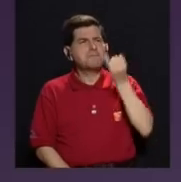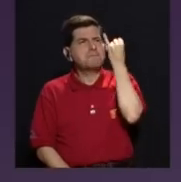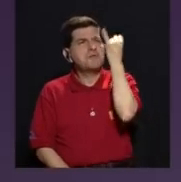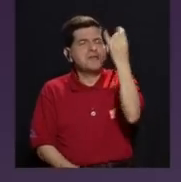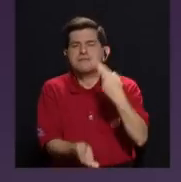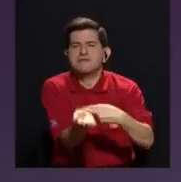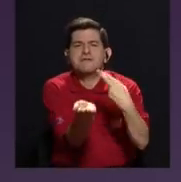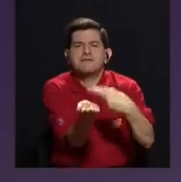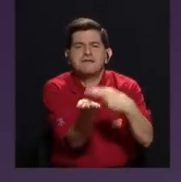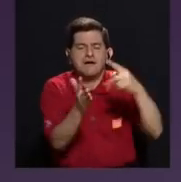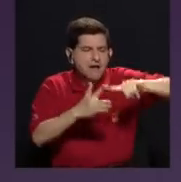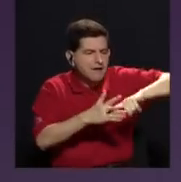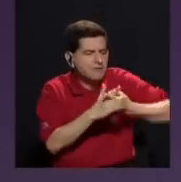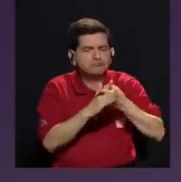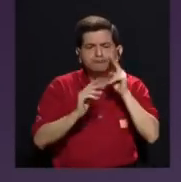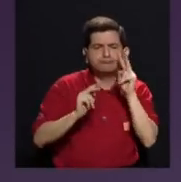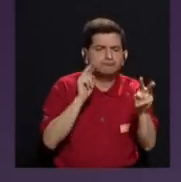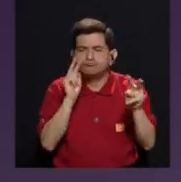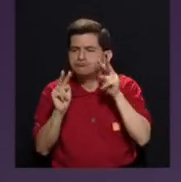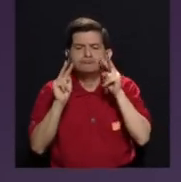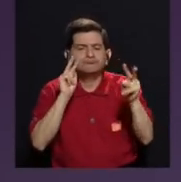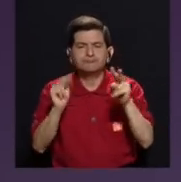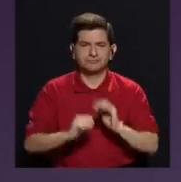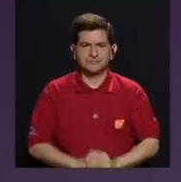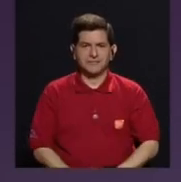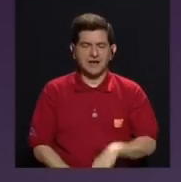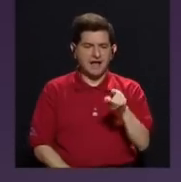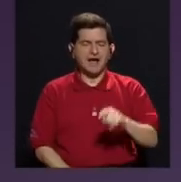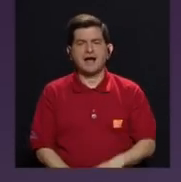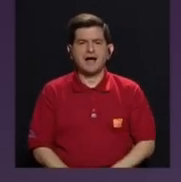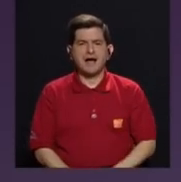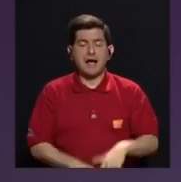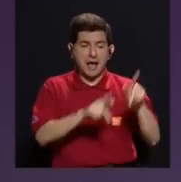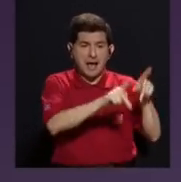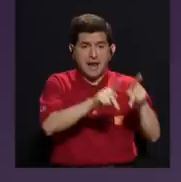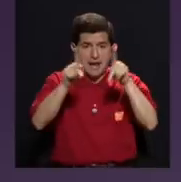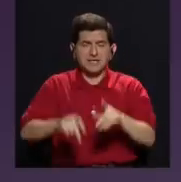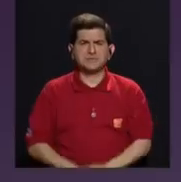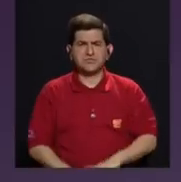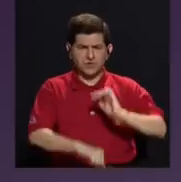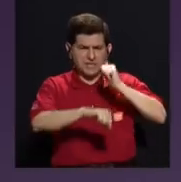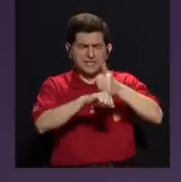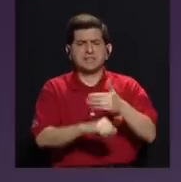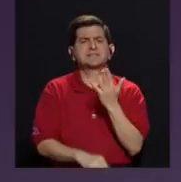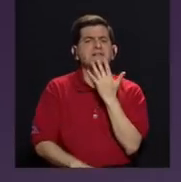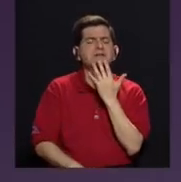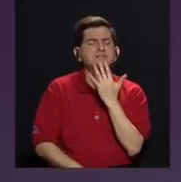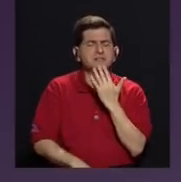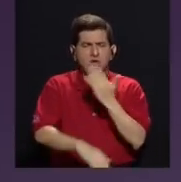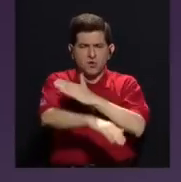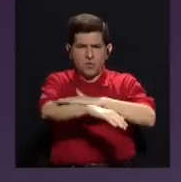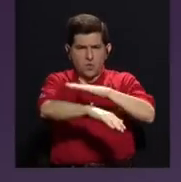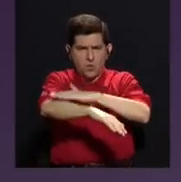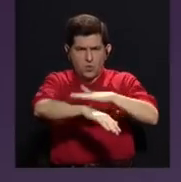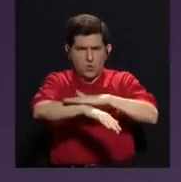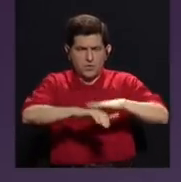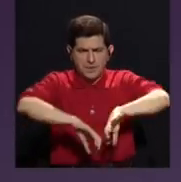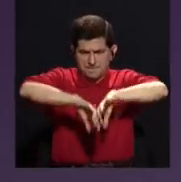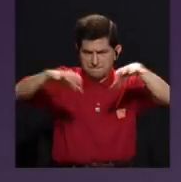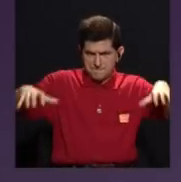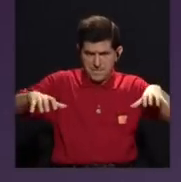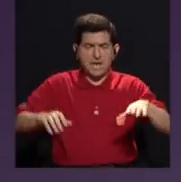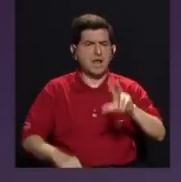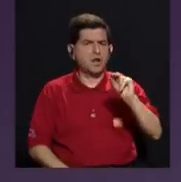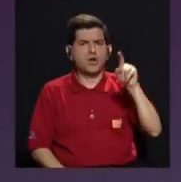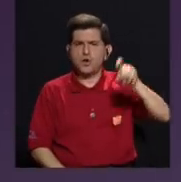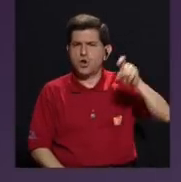ritmo es empezar a mirar cómo se racionaliza las personas rico verdad más allá de partir desde el punto de